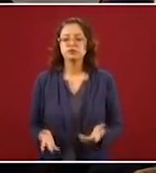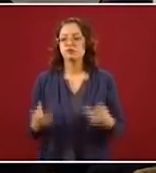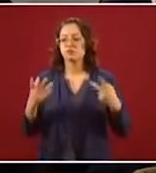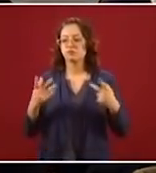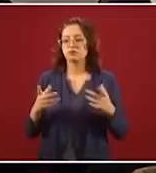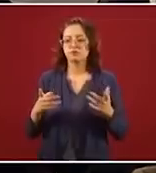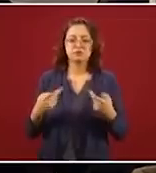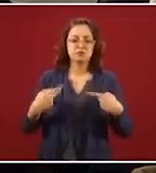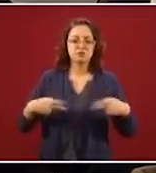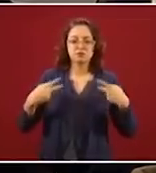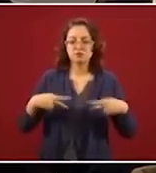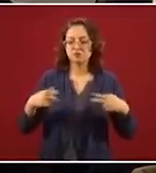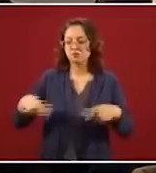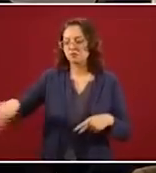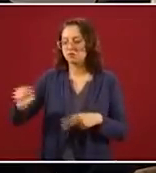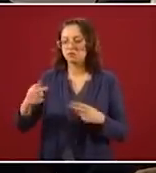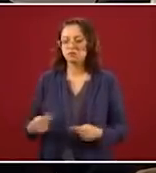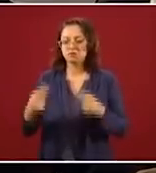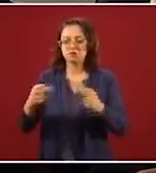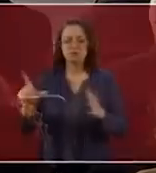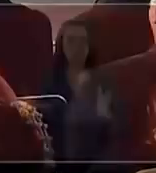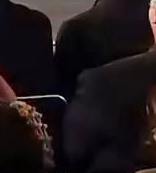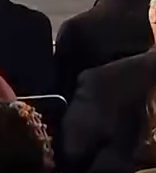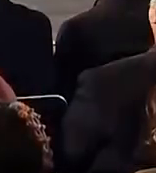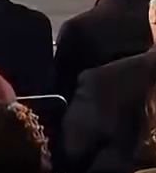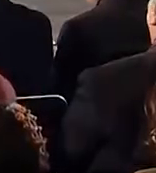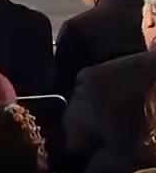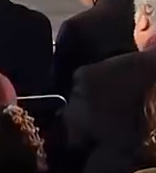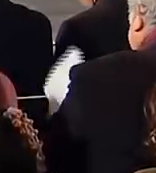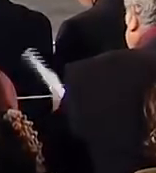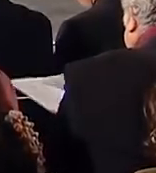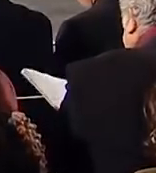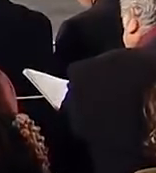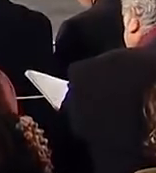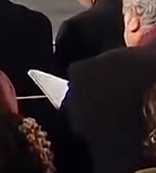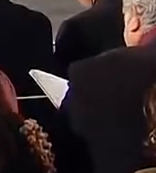y los padrones, y que no sea